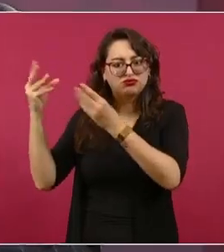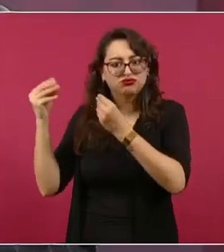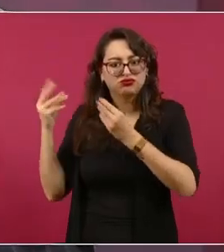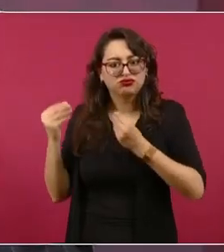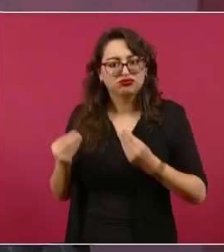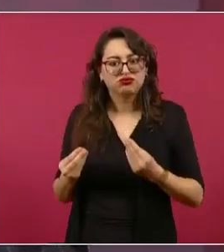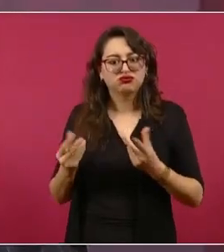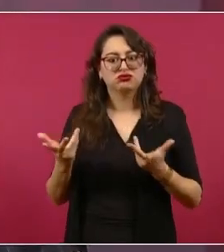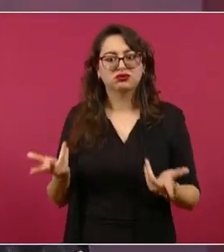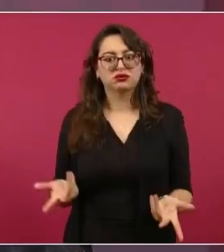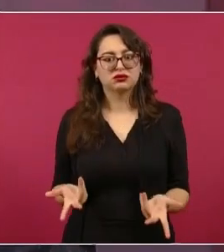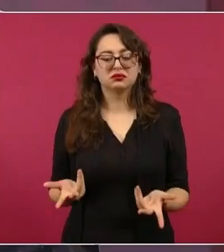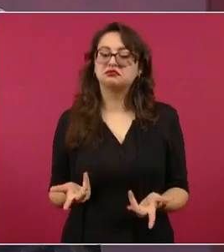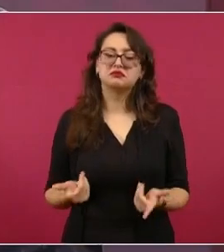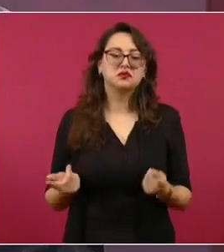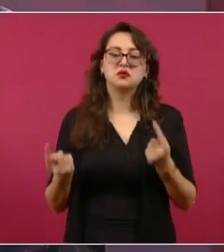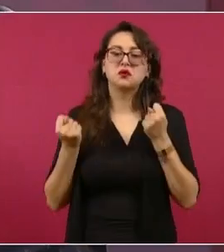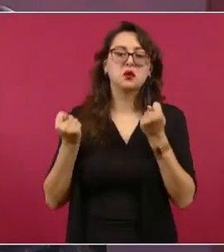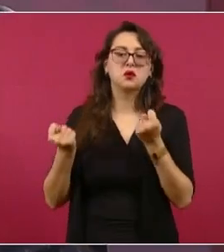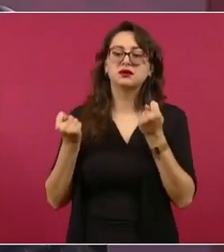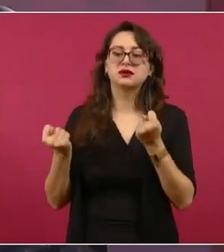de Mexicana,